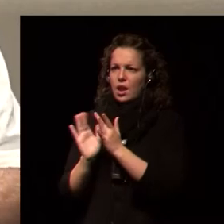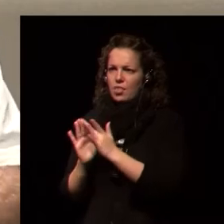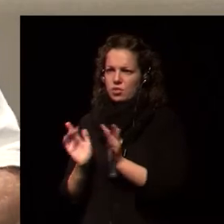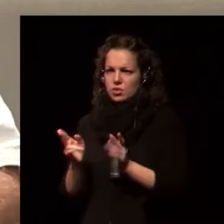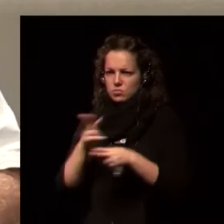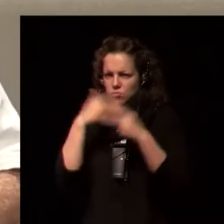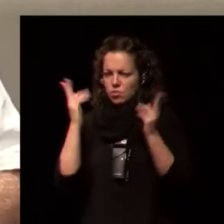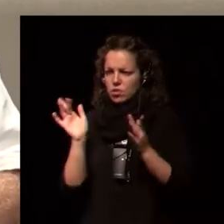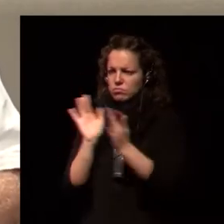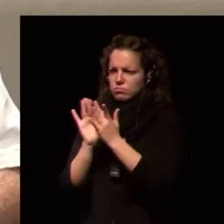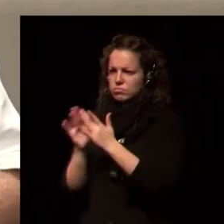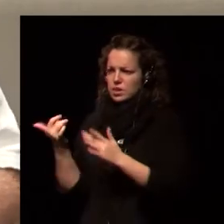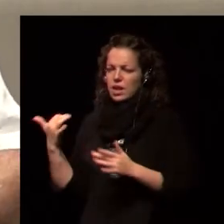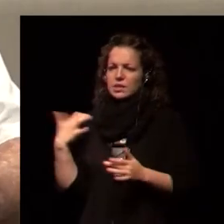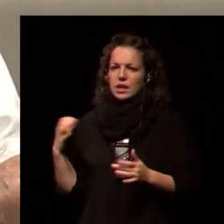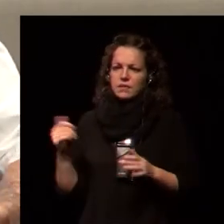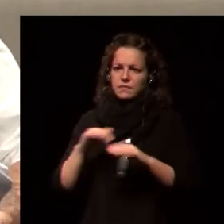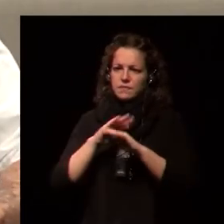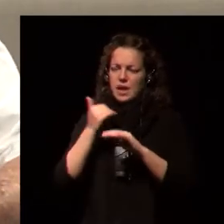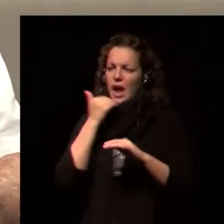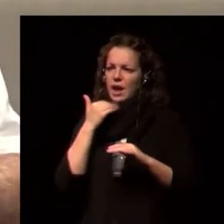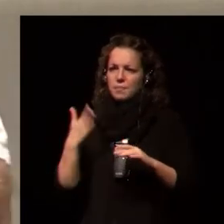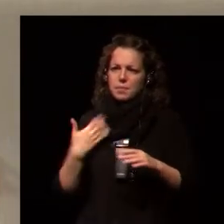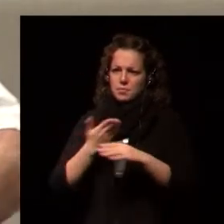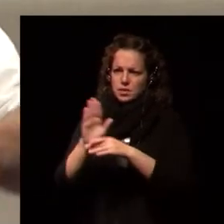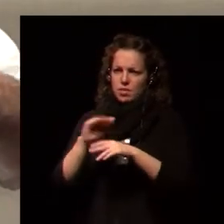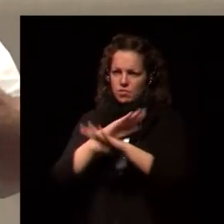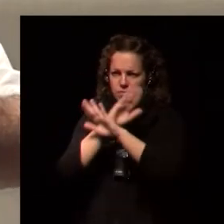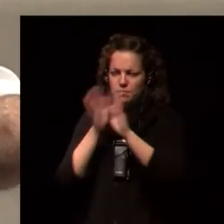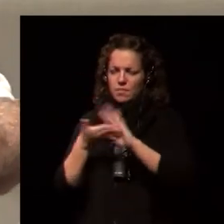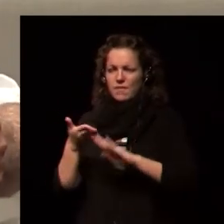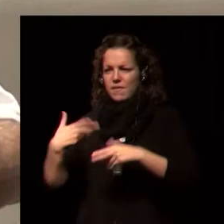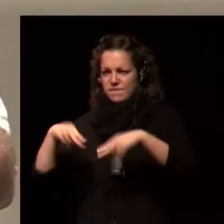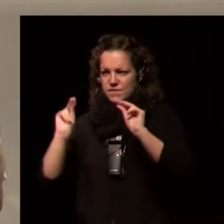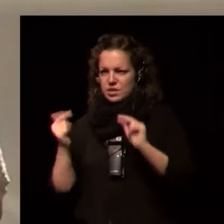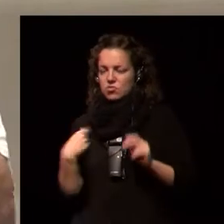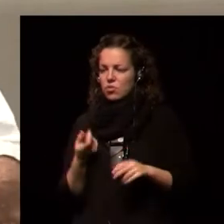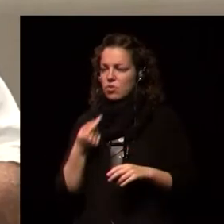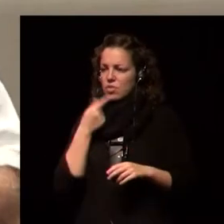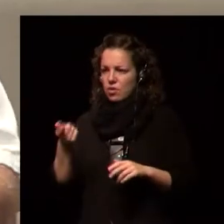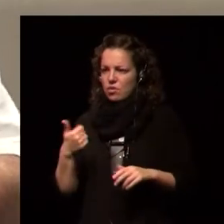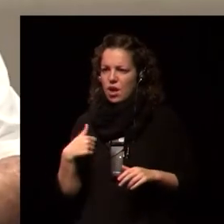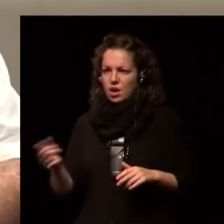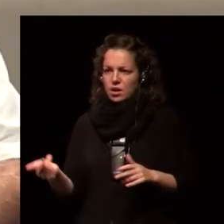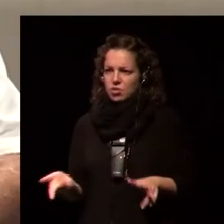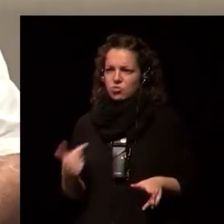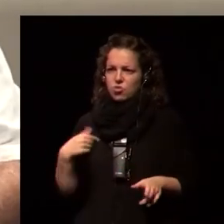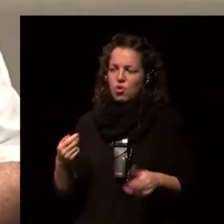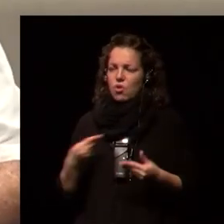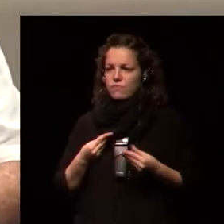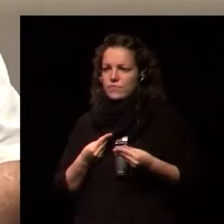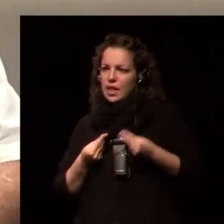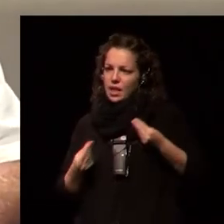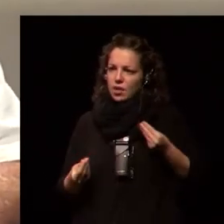aprovechar. Llego ya al final de mi presentación y comento que hay, bueno, aquí estoy, como digo, desnudándome